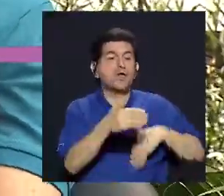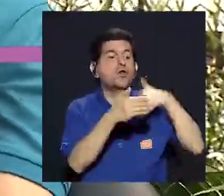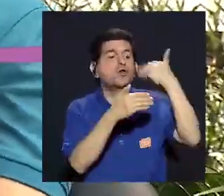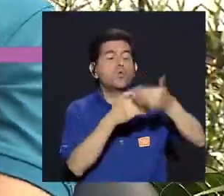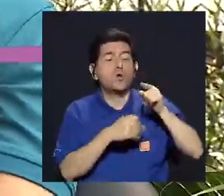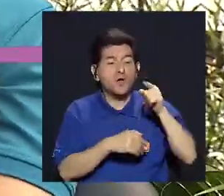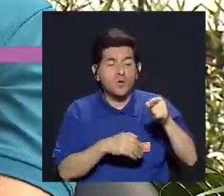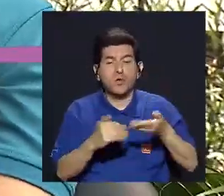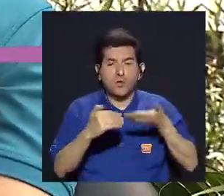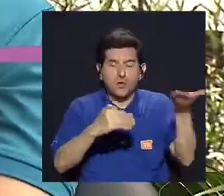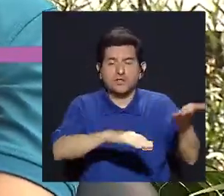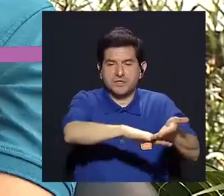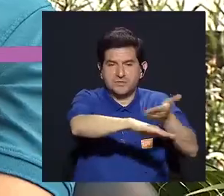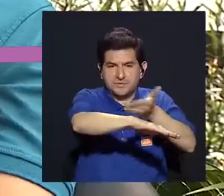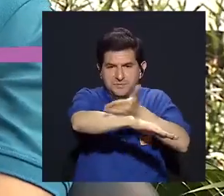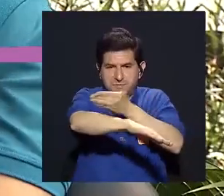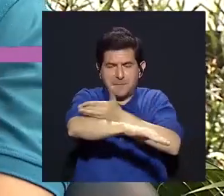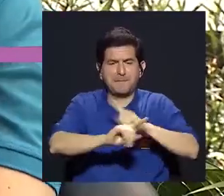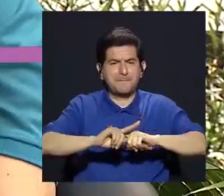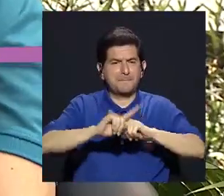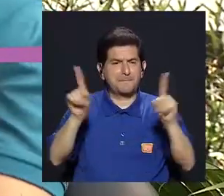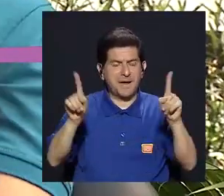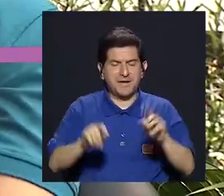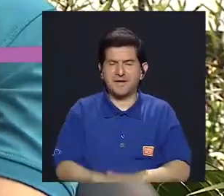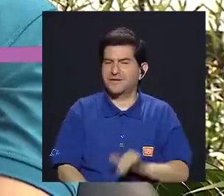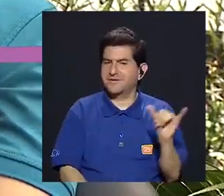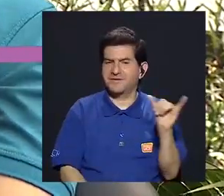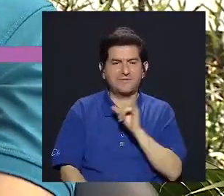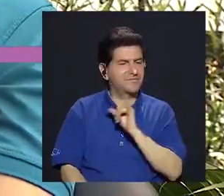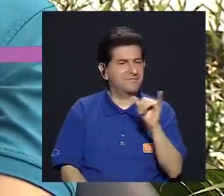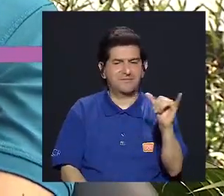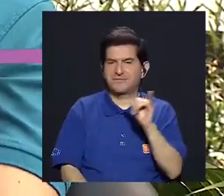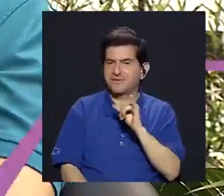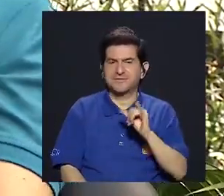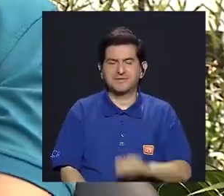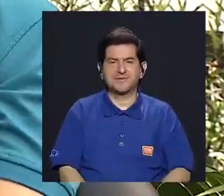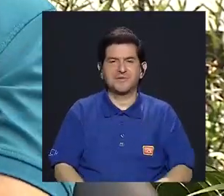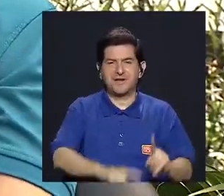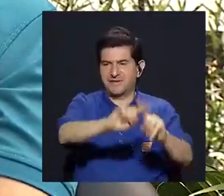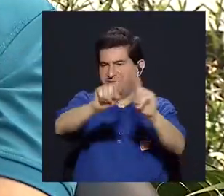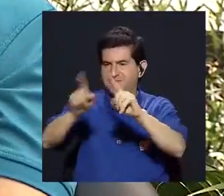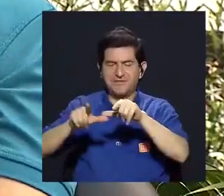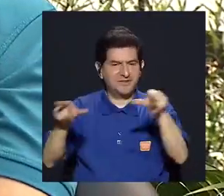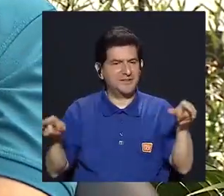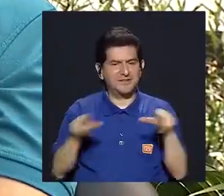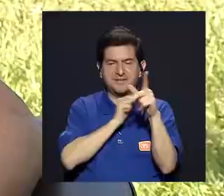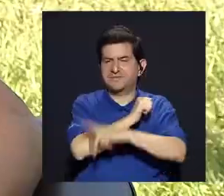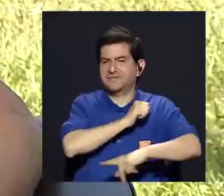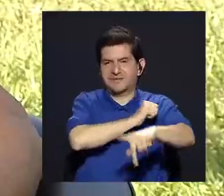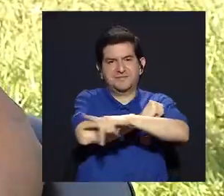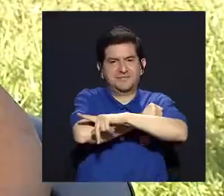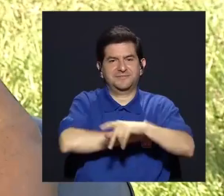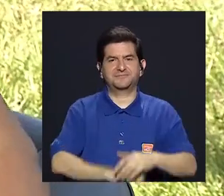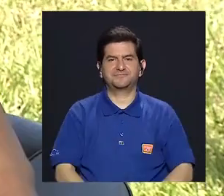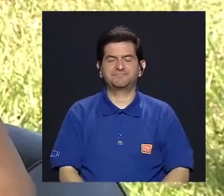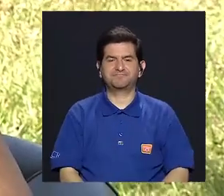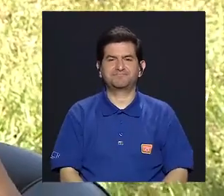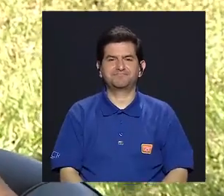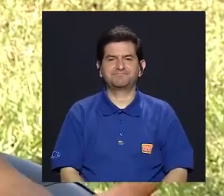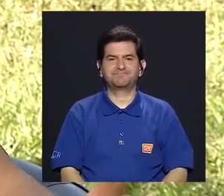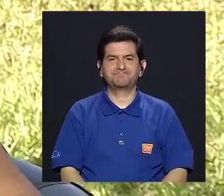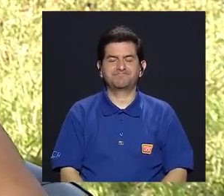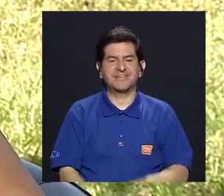posteriormente pues las cosas mejoren pero sí es diferente pienso yo definitivamente una zona u otra en el país y